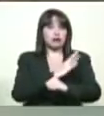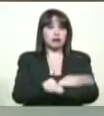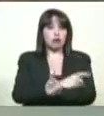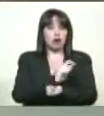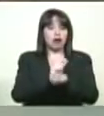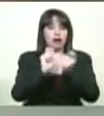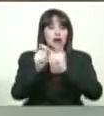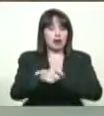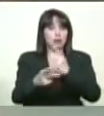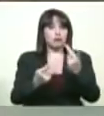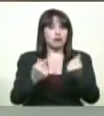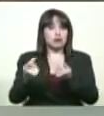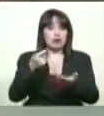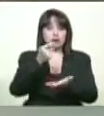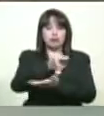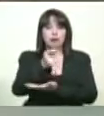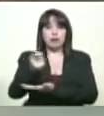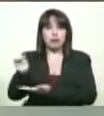monetaria